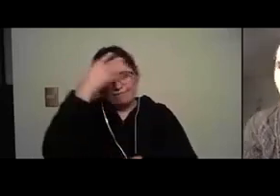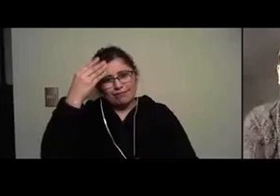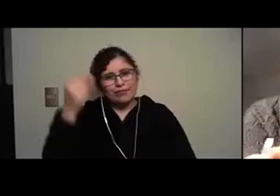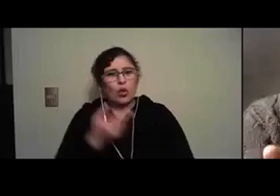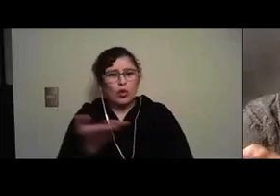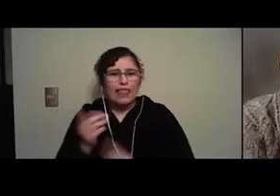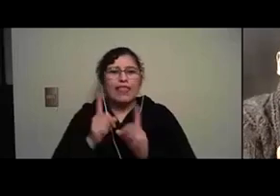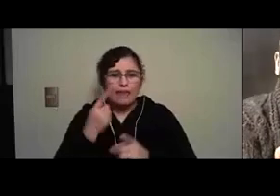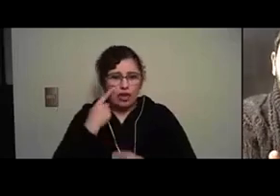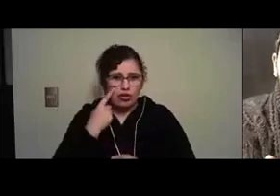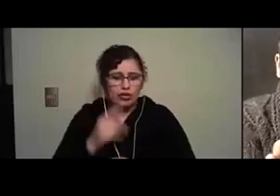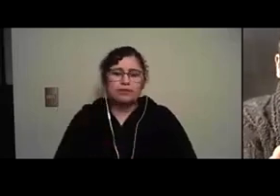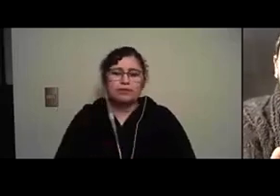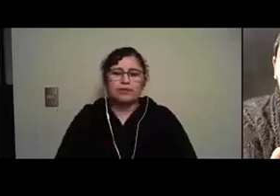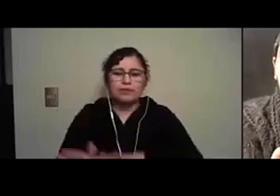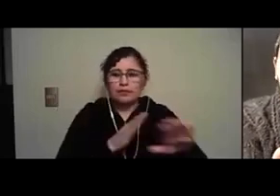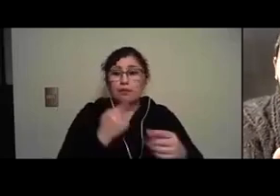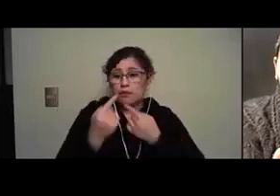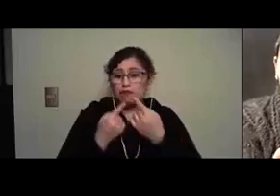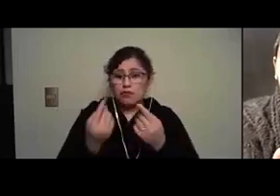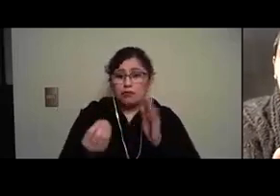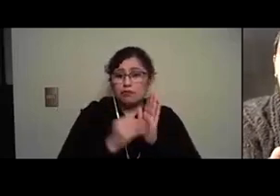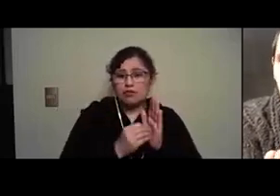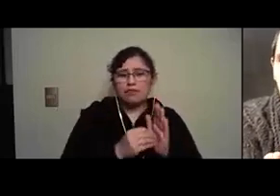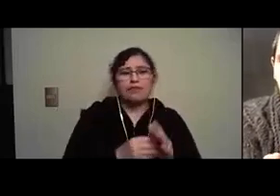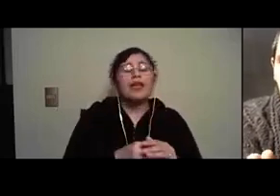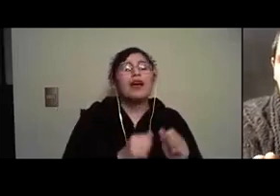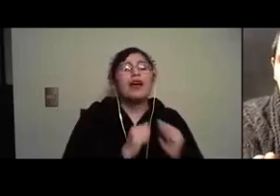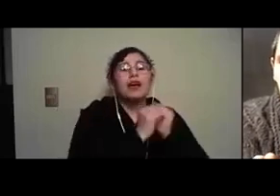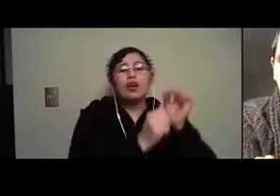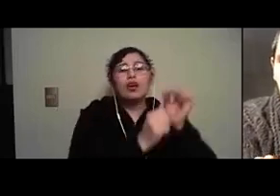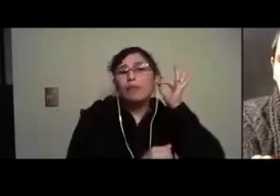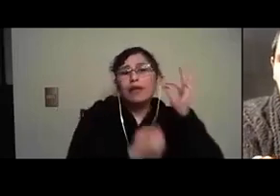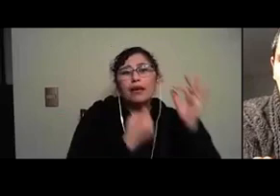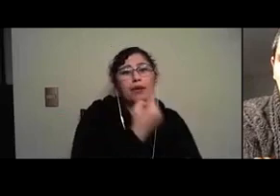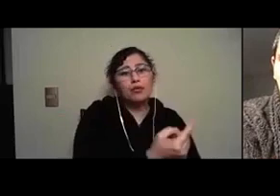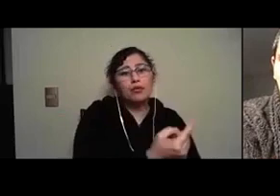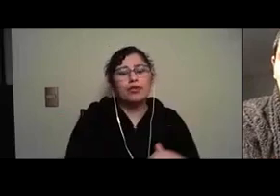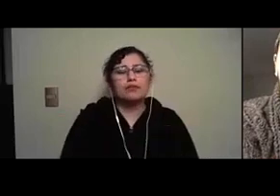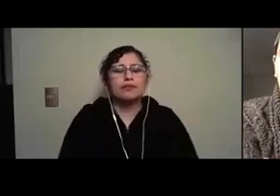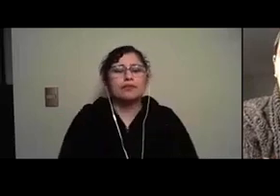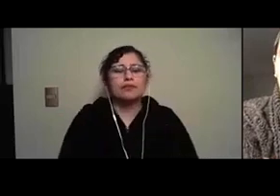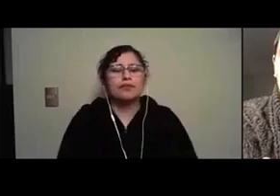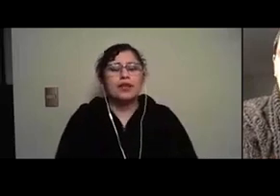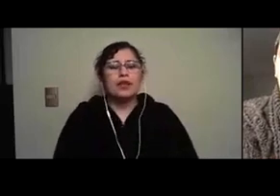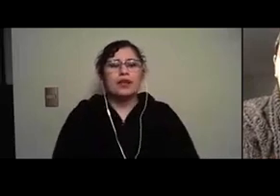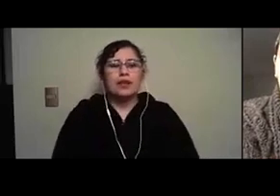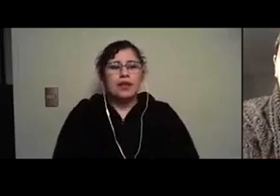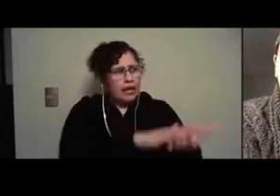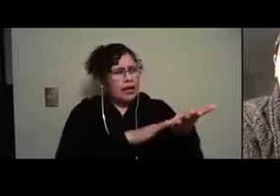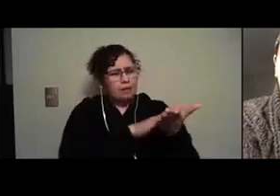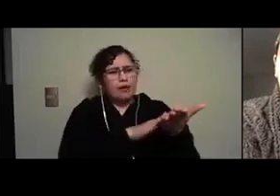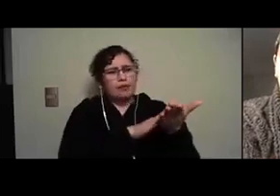¿Más preguntas al respecto, por favor? Profe, Ujú. yo tengo una consulta. Por ejemplo, ya, ¿cómo